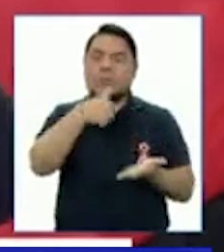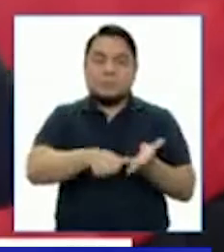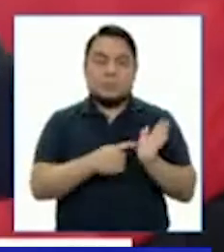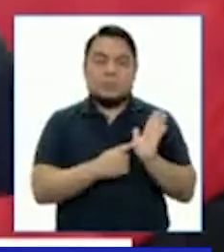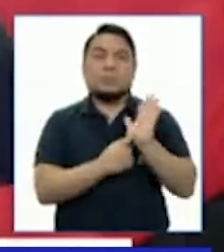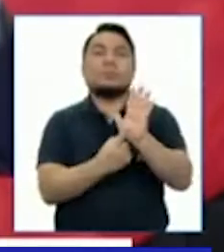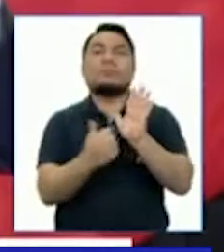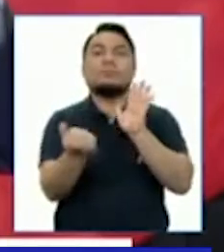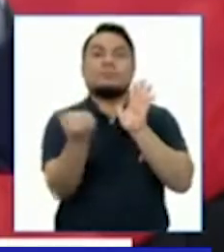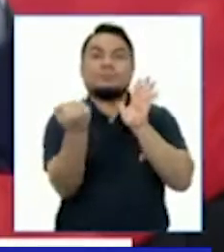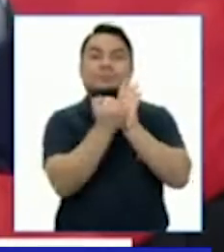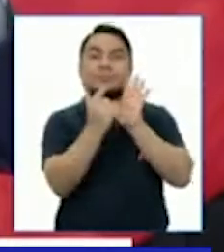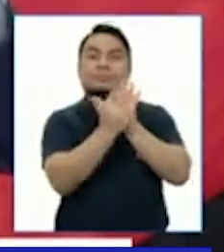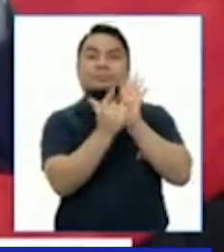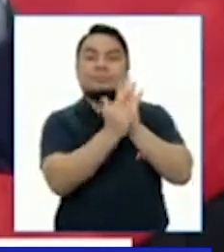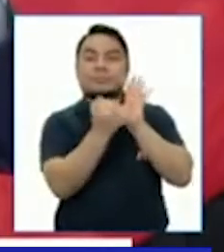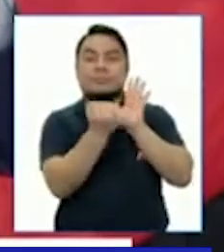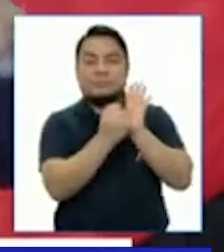supremo